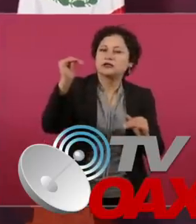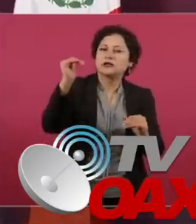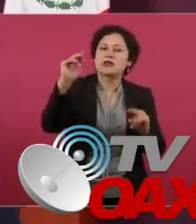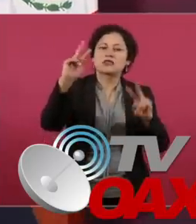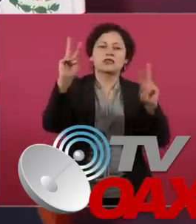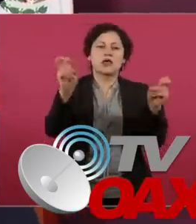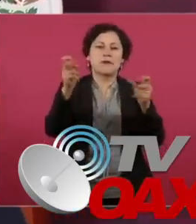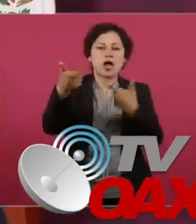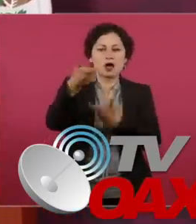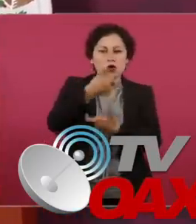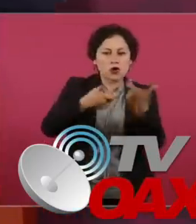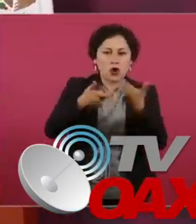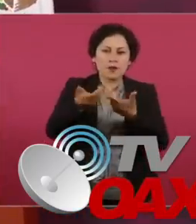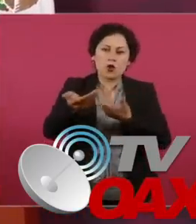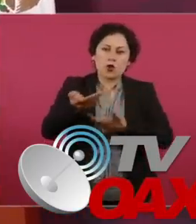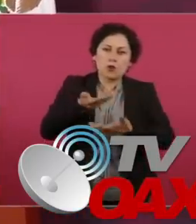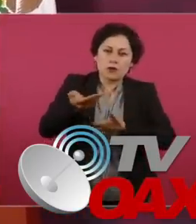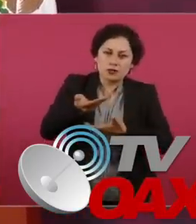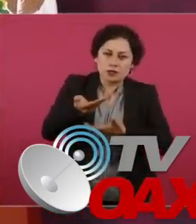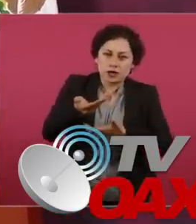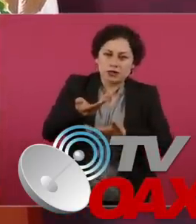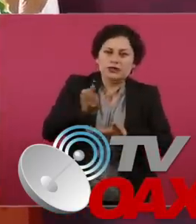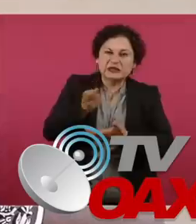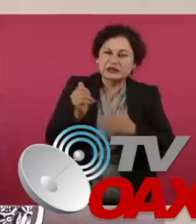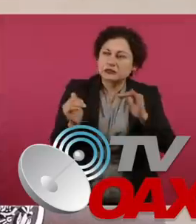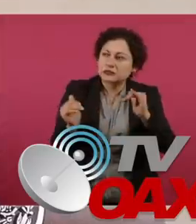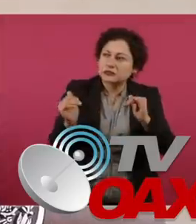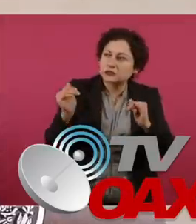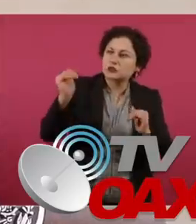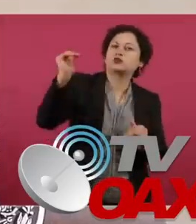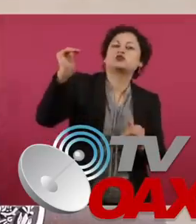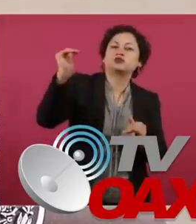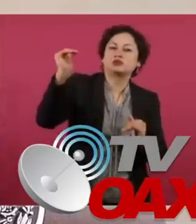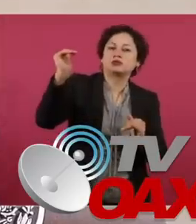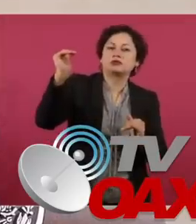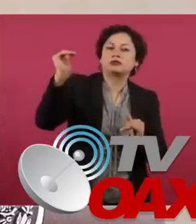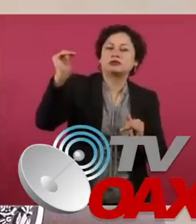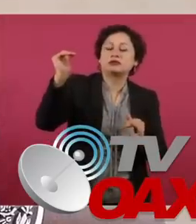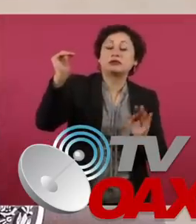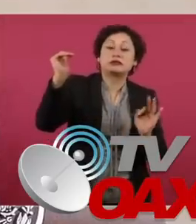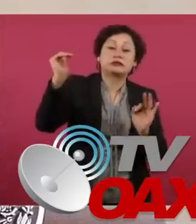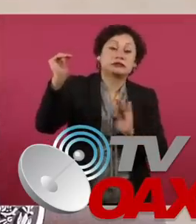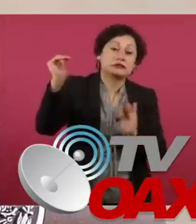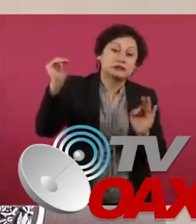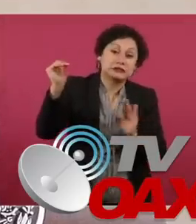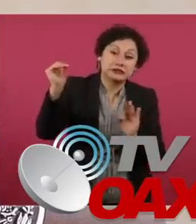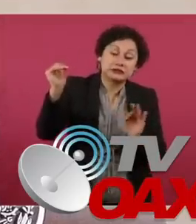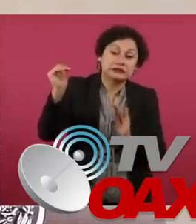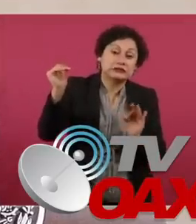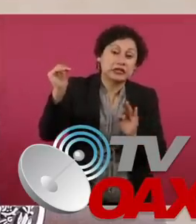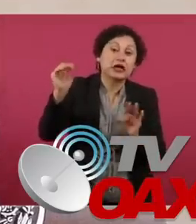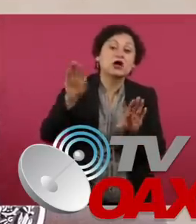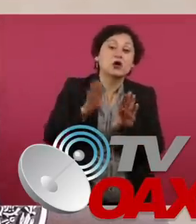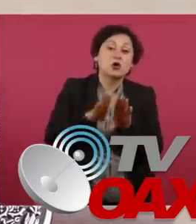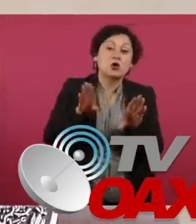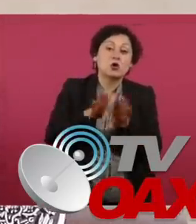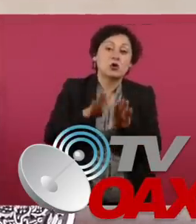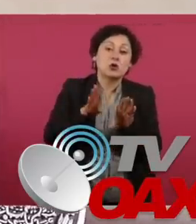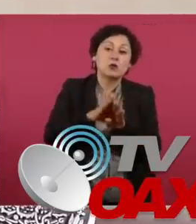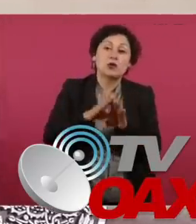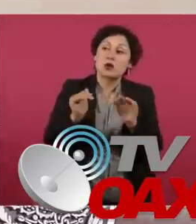llevaría a que se tuviese que usar la fuerza para mantener